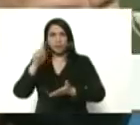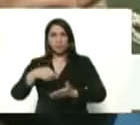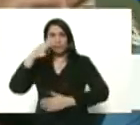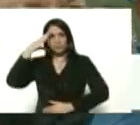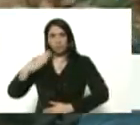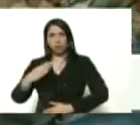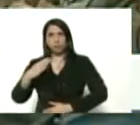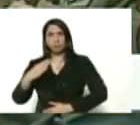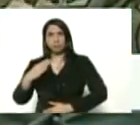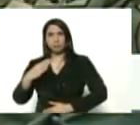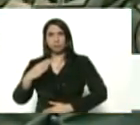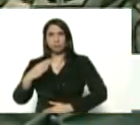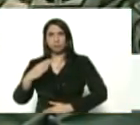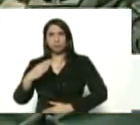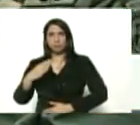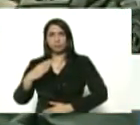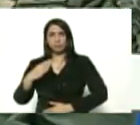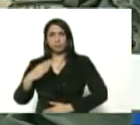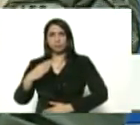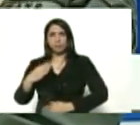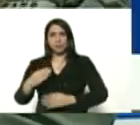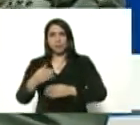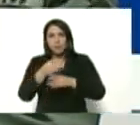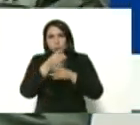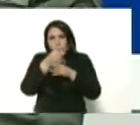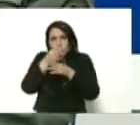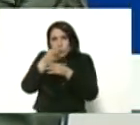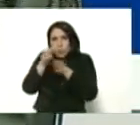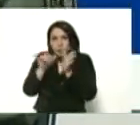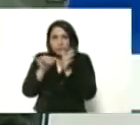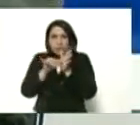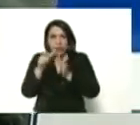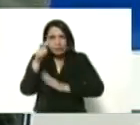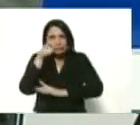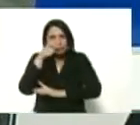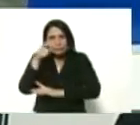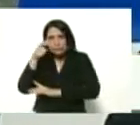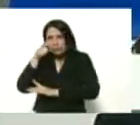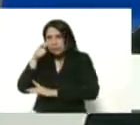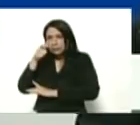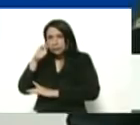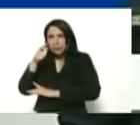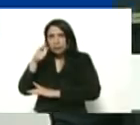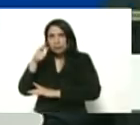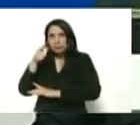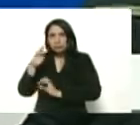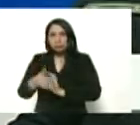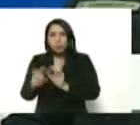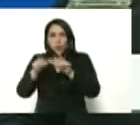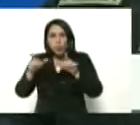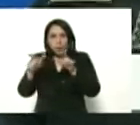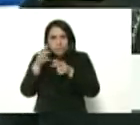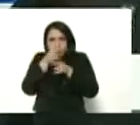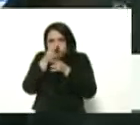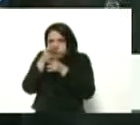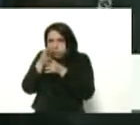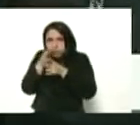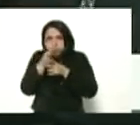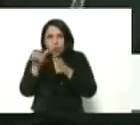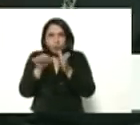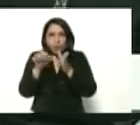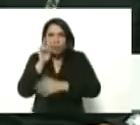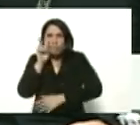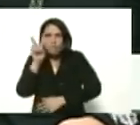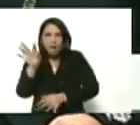se fueron apostando en las cercanías del lugar donde se avistaba